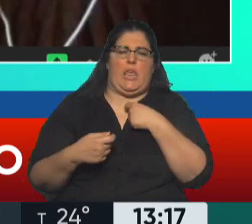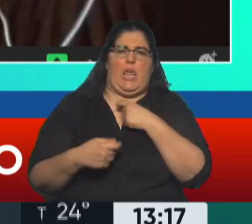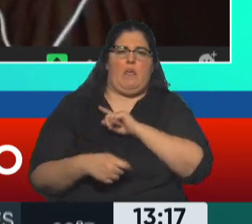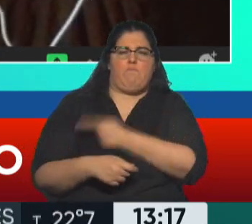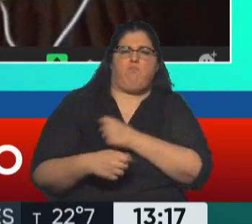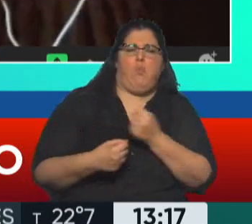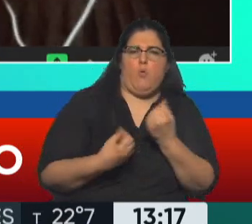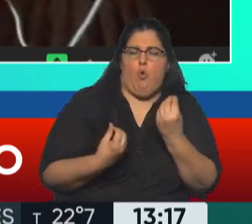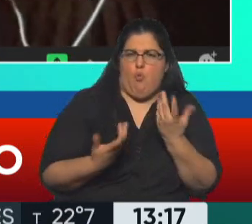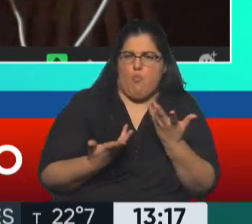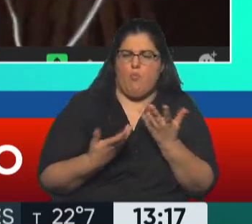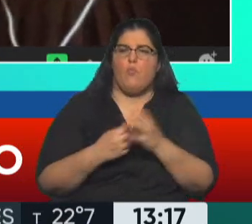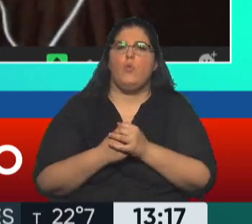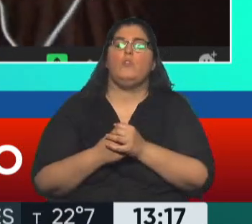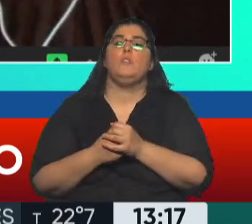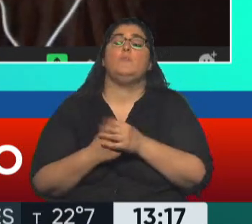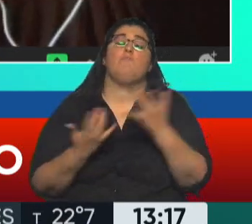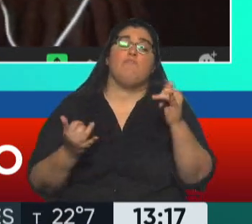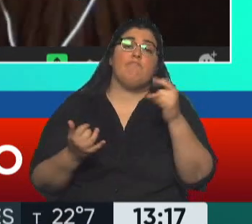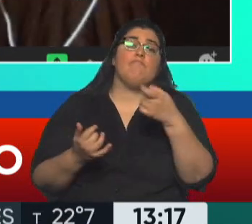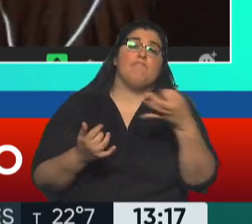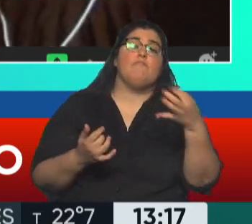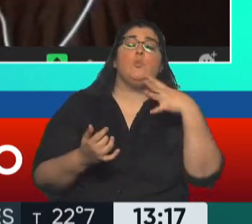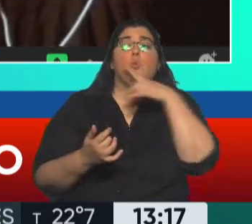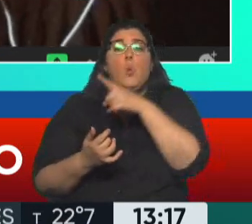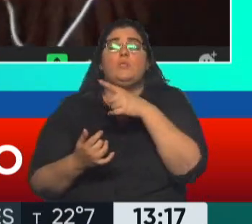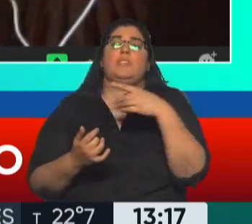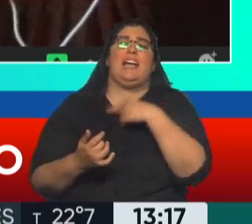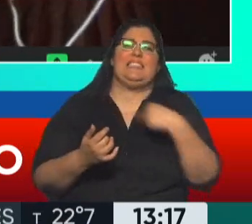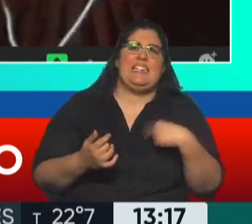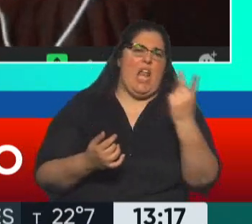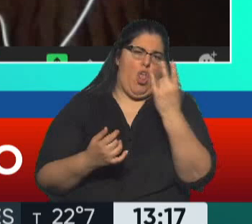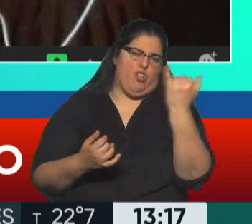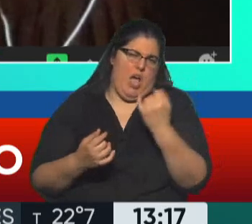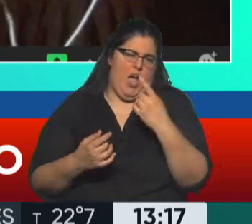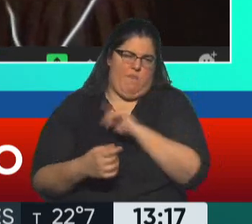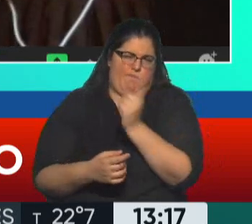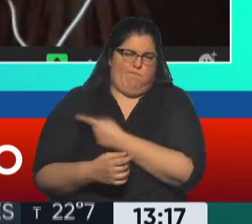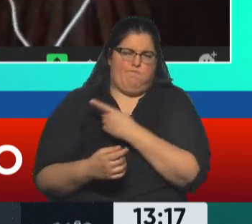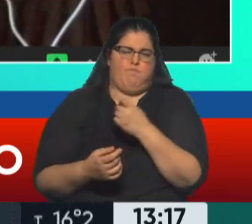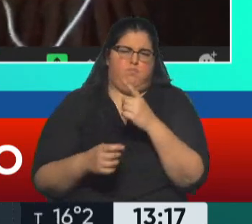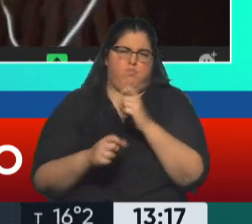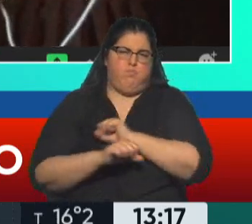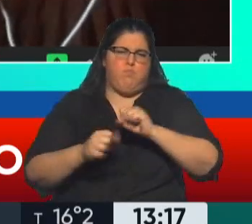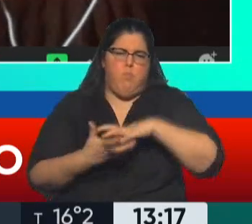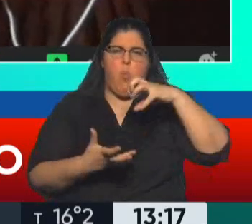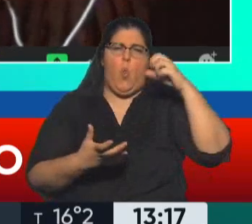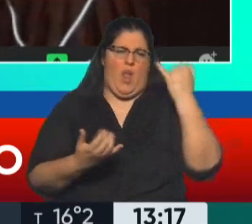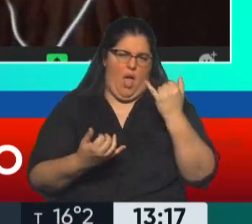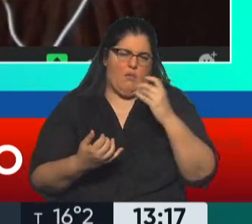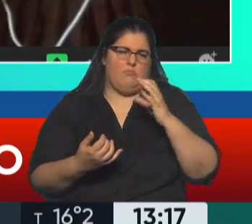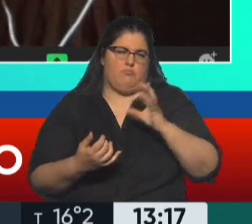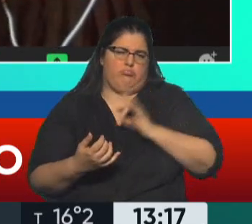Bueno, en realidad tanto Rusia como China tienen poder nuclear ya hace muchas décadas,